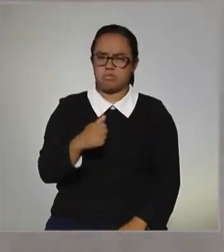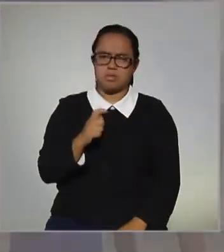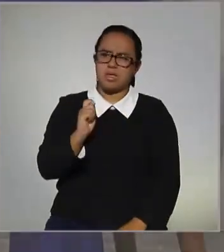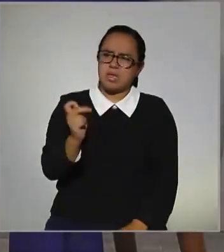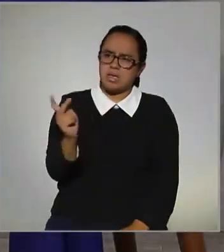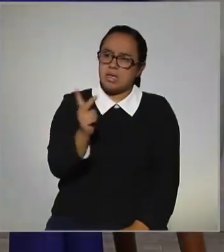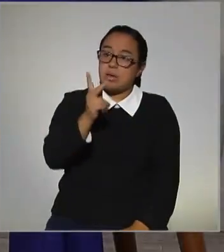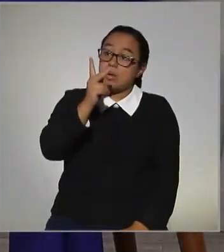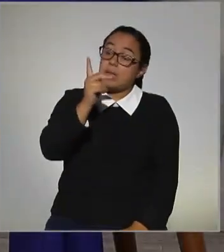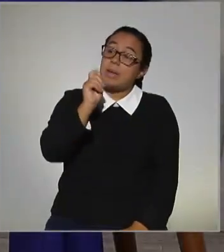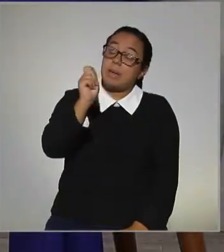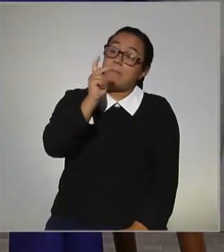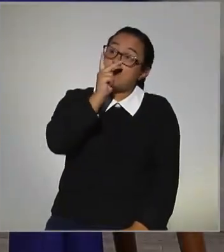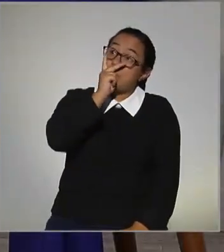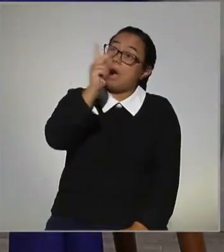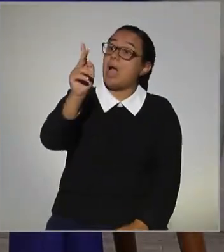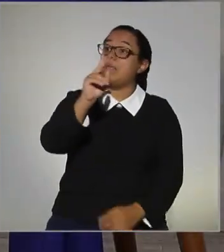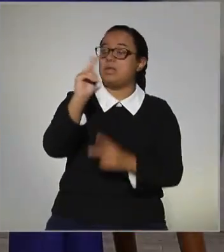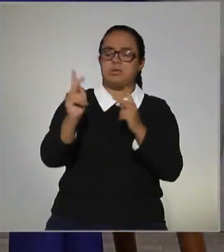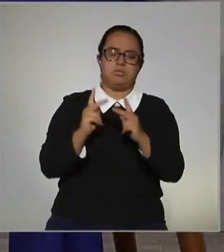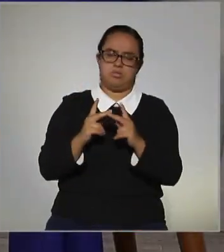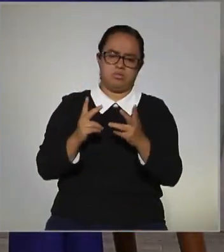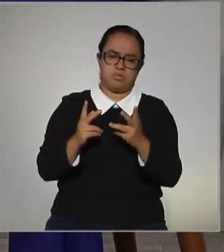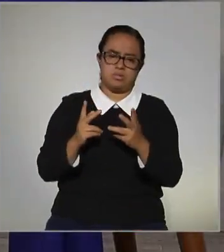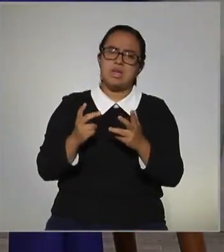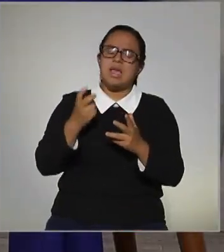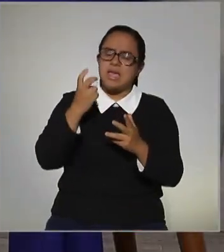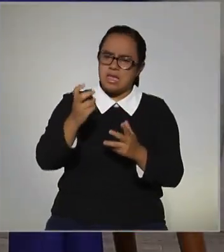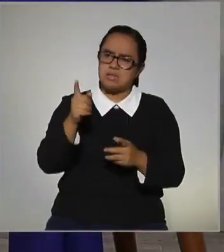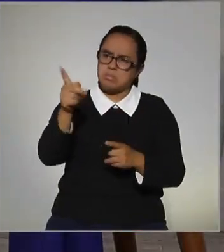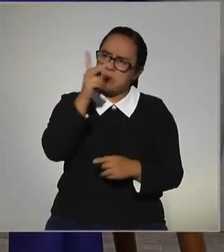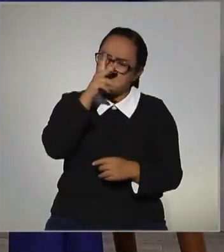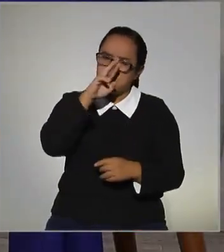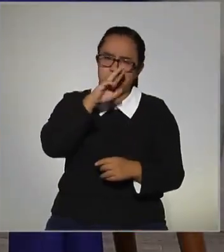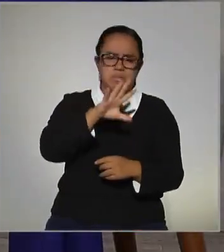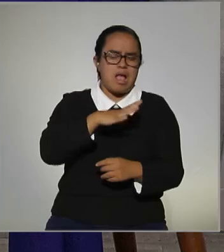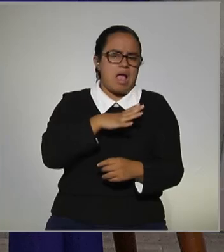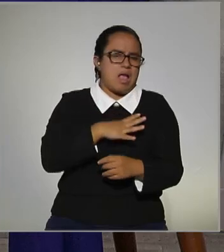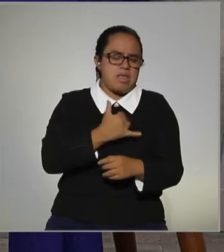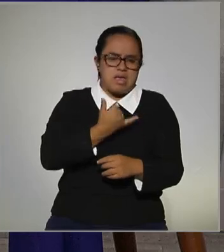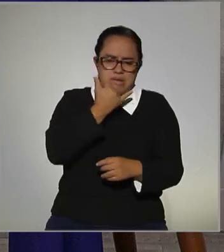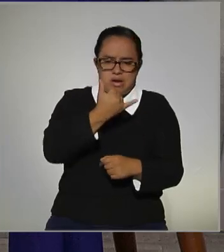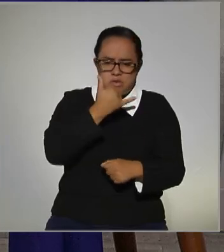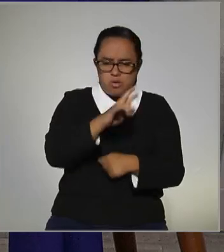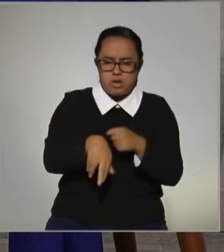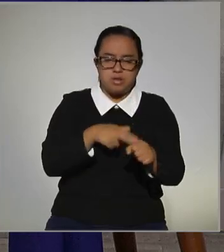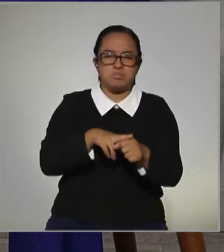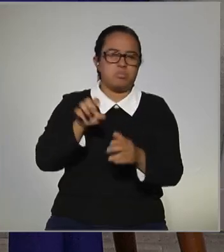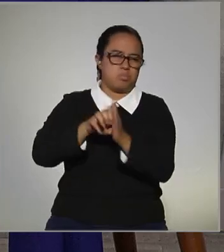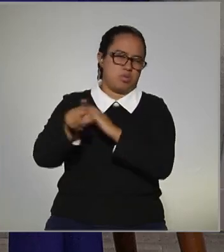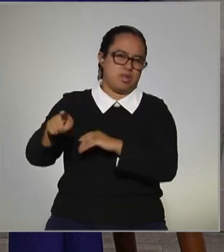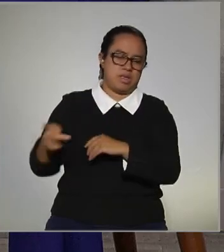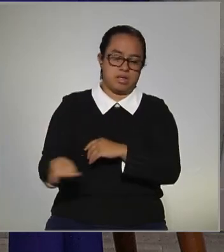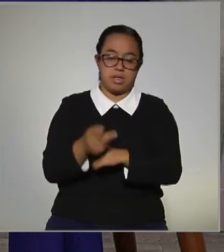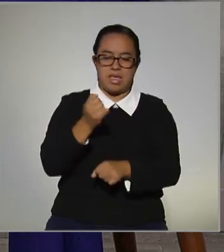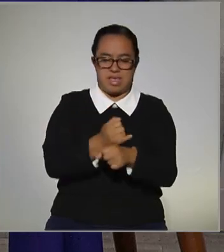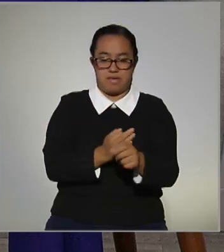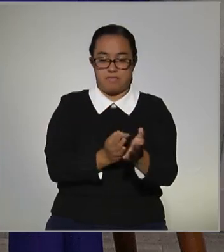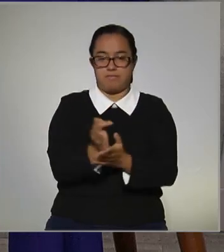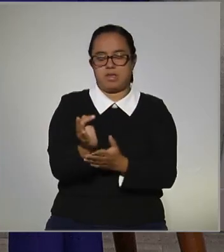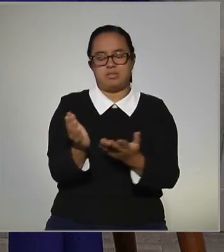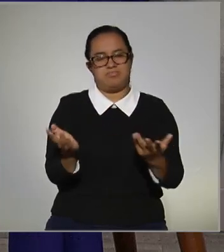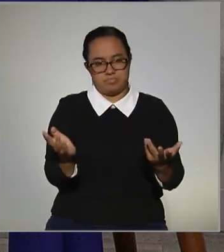es el padre, como decíamos, ¿no? Y en ese sentido, bueno, se puede equivocar, o sea, este testimonio, esta pregunta de la infidelidad, pienso que